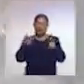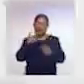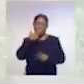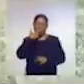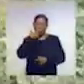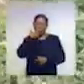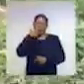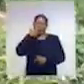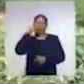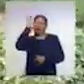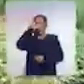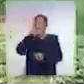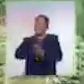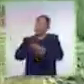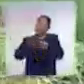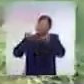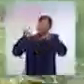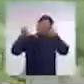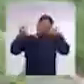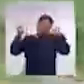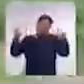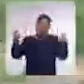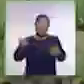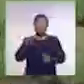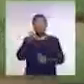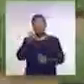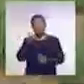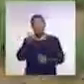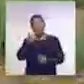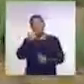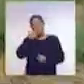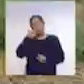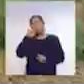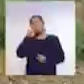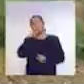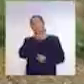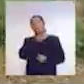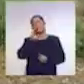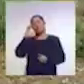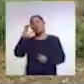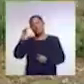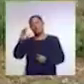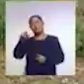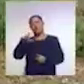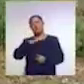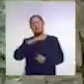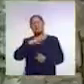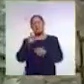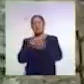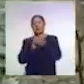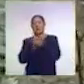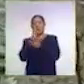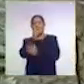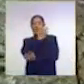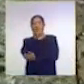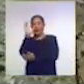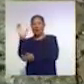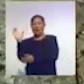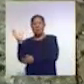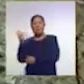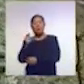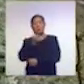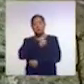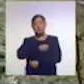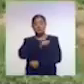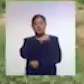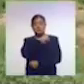enorme. Destacó que esta riqueza biocultural permite que el campo en Tlaxcala ofrezca productos sanos. En este sentido, describió a la